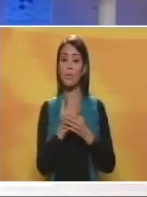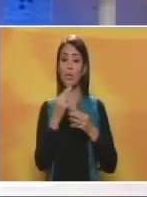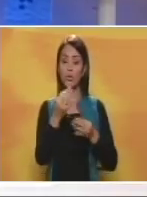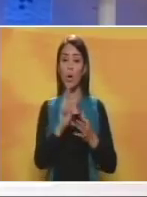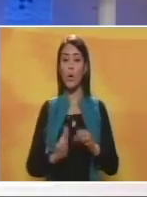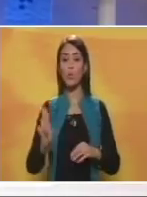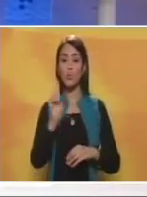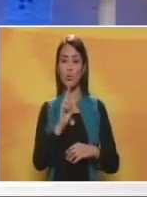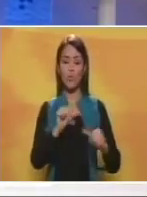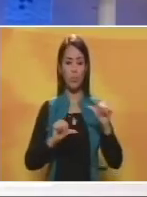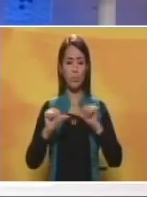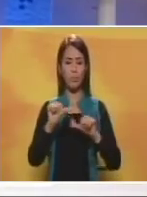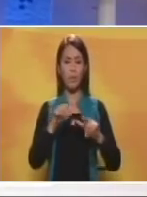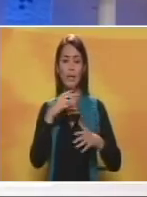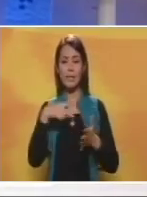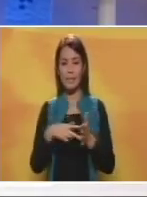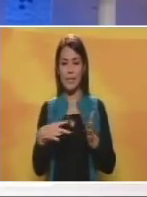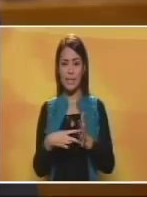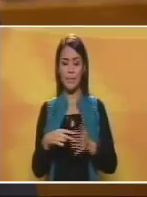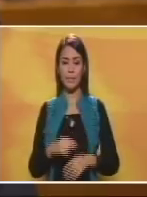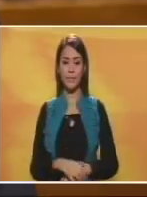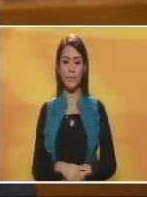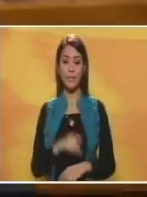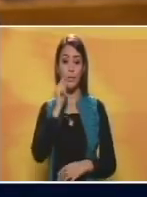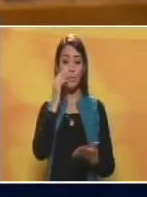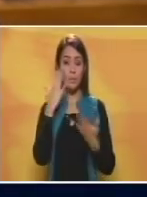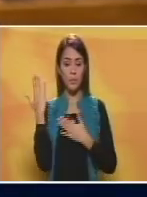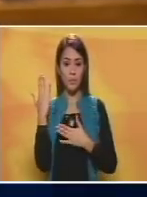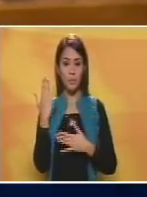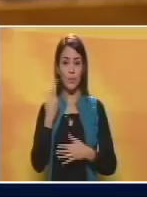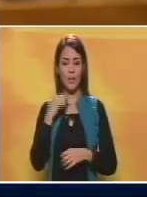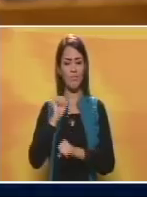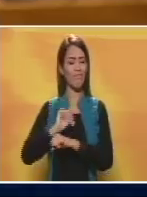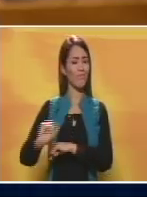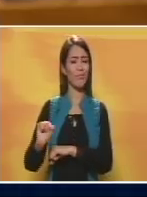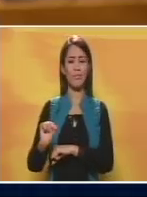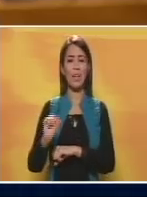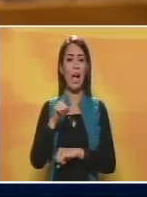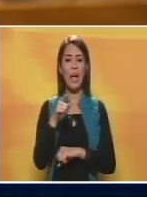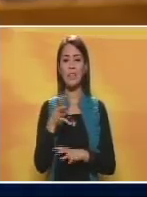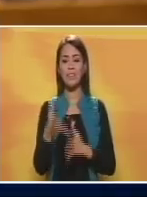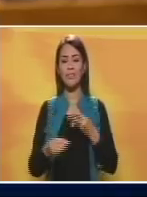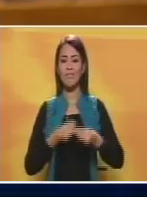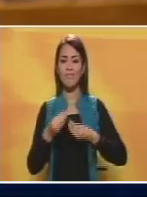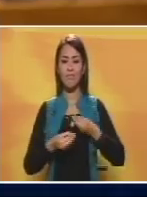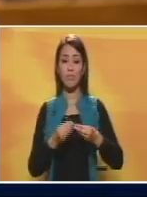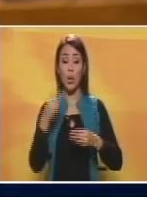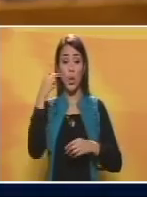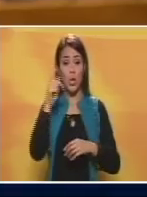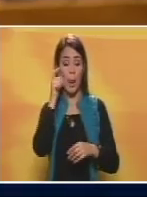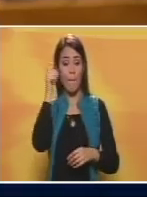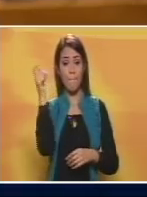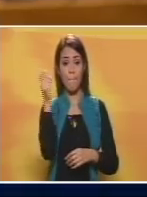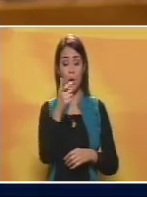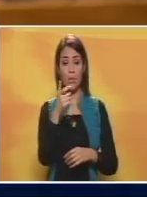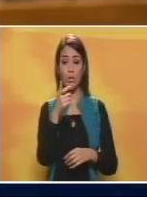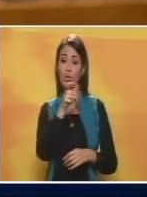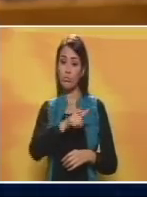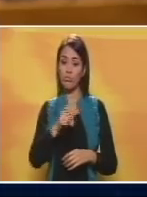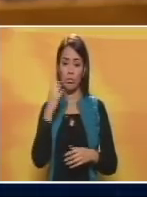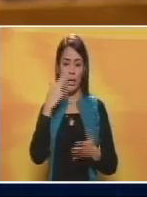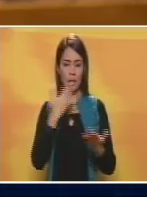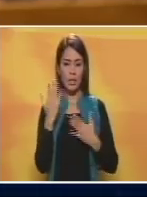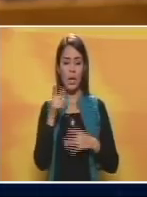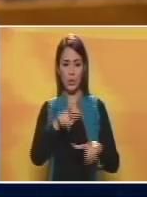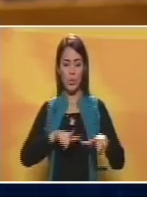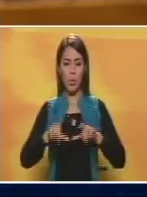uso de armas químicas en Siria. El diplomático reiteró su condena a este tipo de hechos contra la población civil y agregó que las